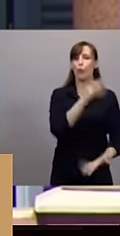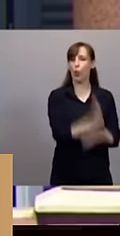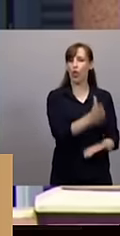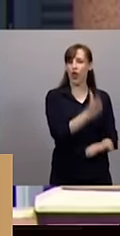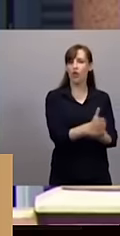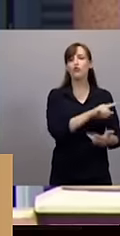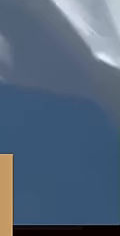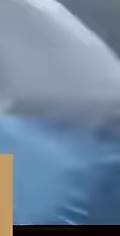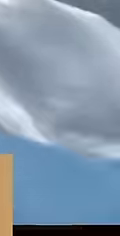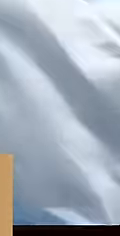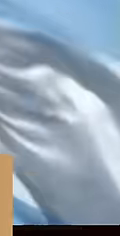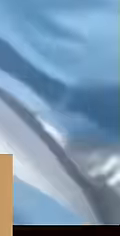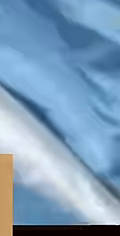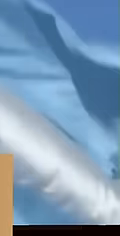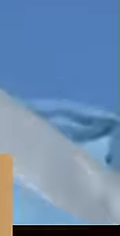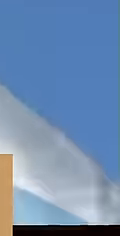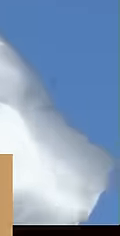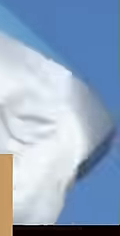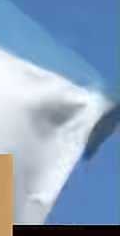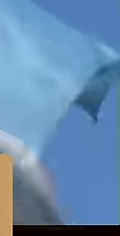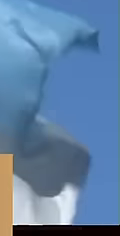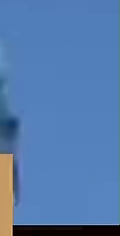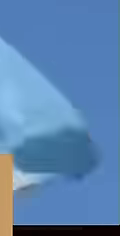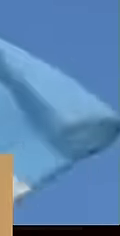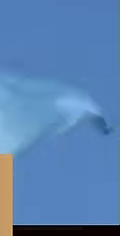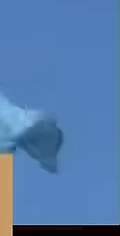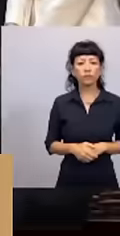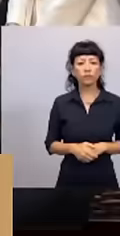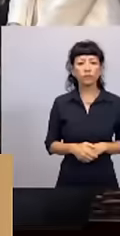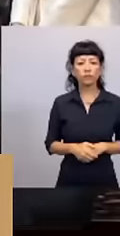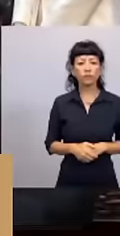al menos una parte de la población no se sumase